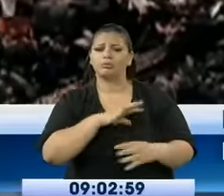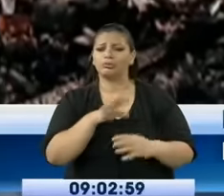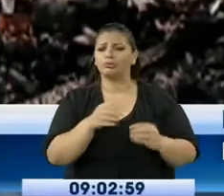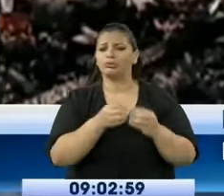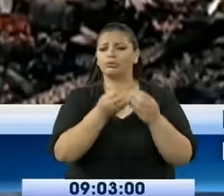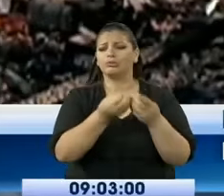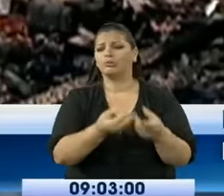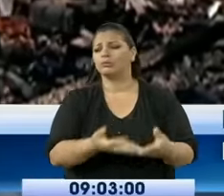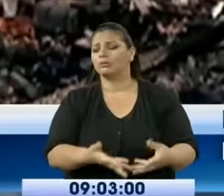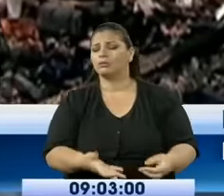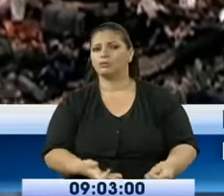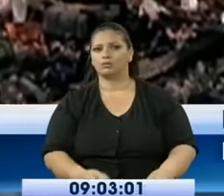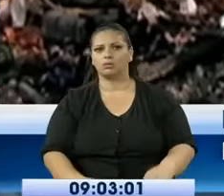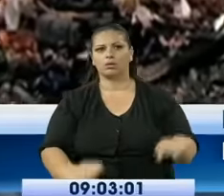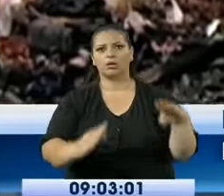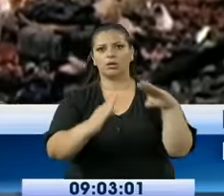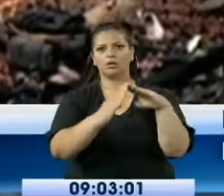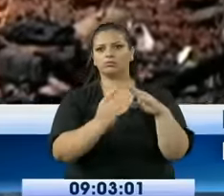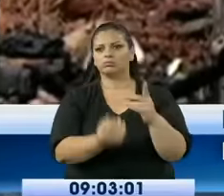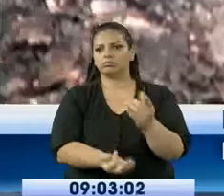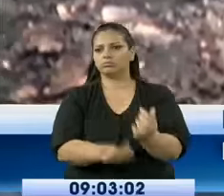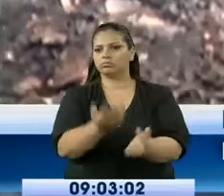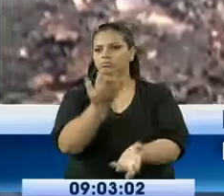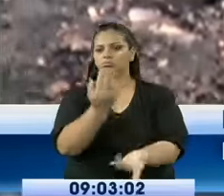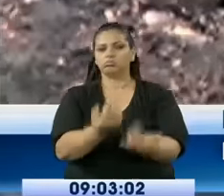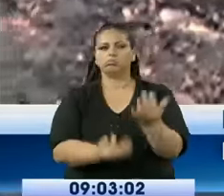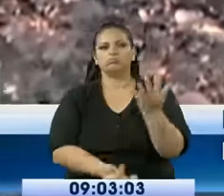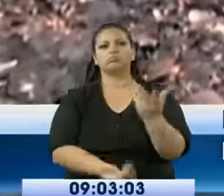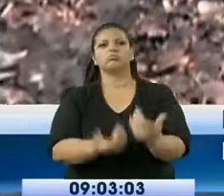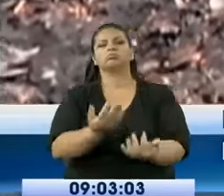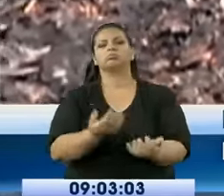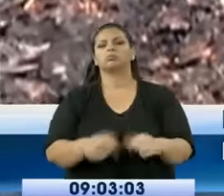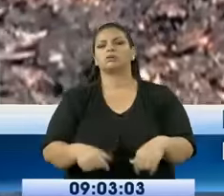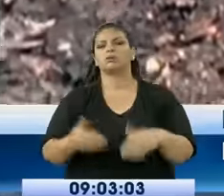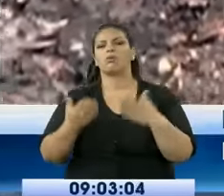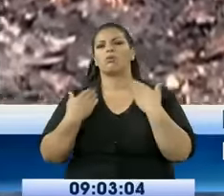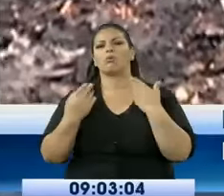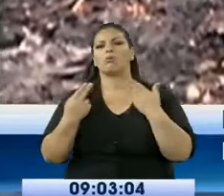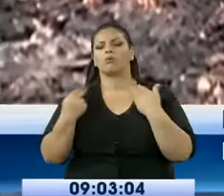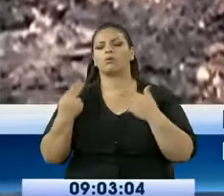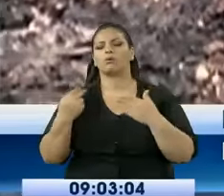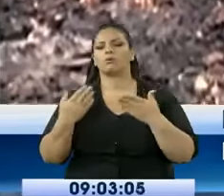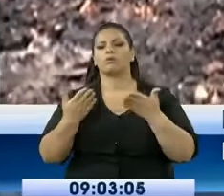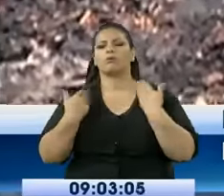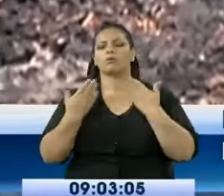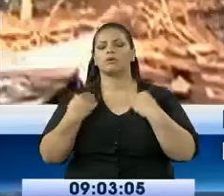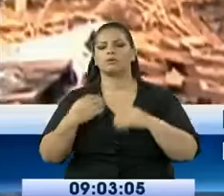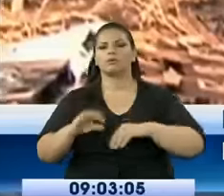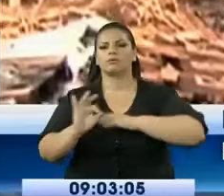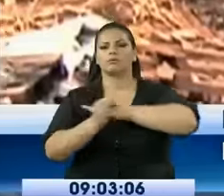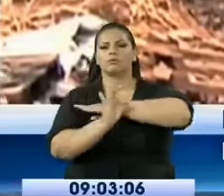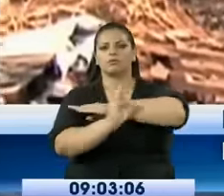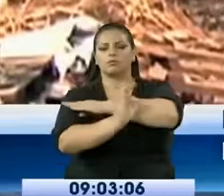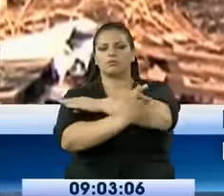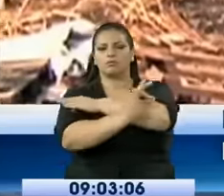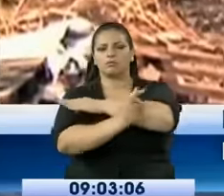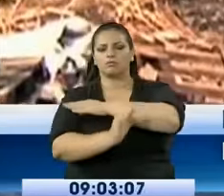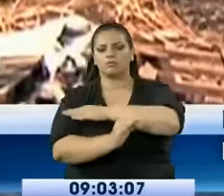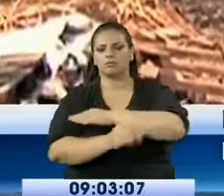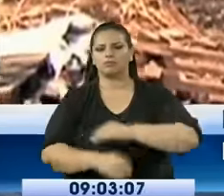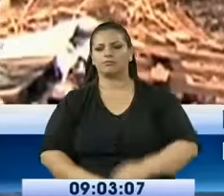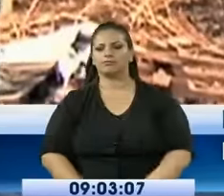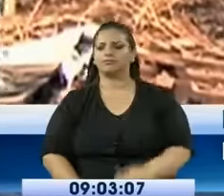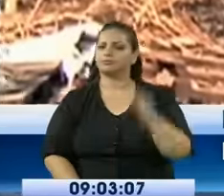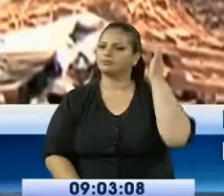otro empezaron a salir llamas de su humilde vivienda ubicada en el bloque 3 de El Fortín, al noroeste de Guayaquil. Se prendió